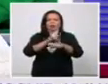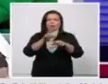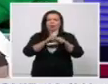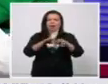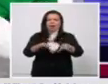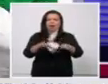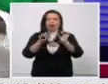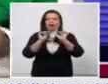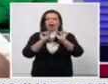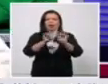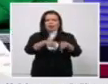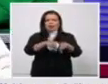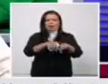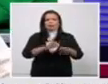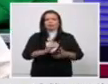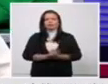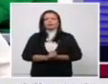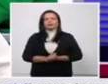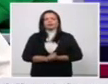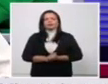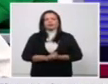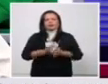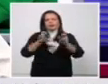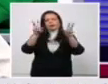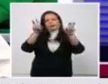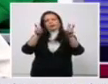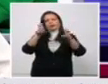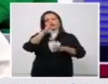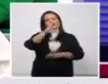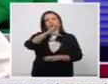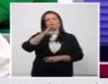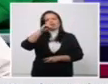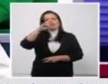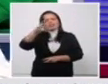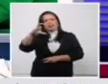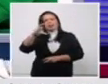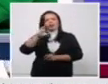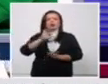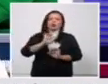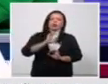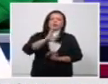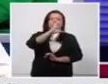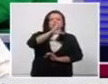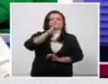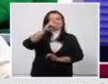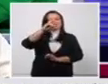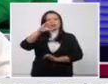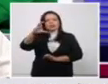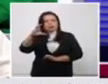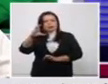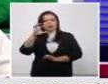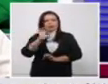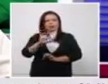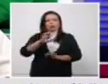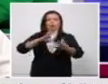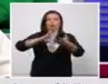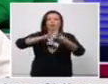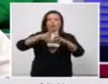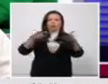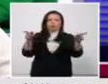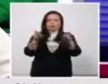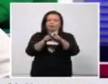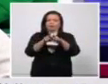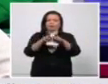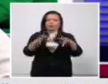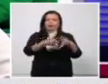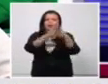denomina como el CDC o CDC de los Estados Unidos de Norteamérica, que indiscutiblemente es una potencia desde el punto de vista de lo que